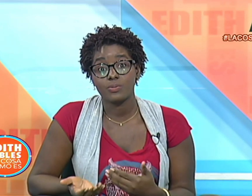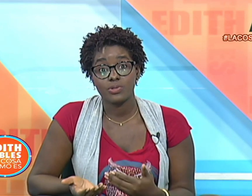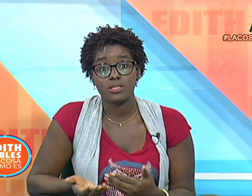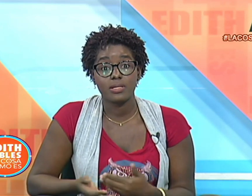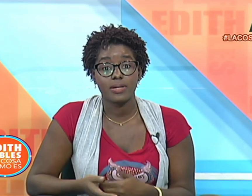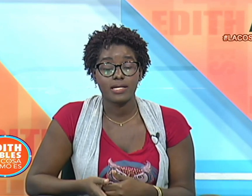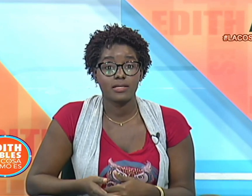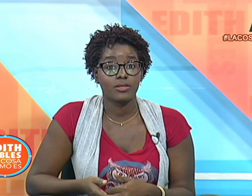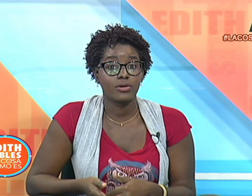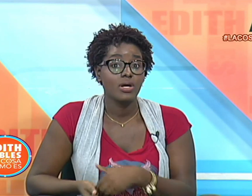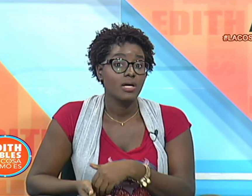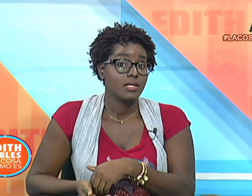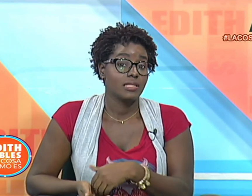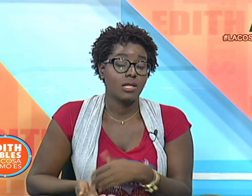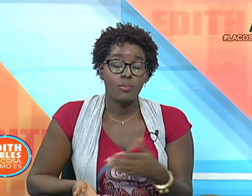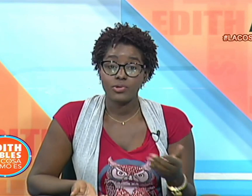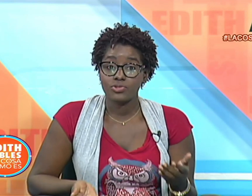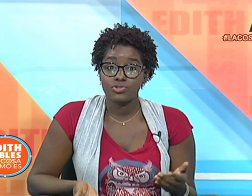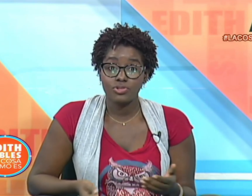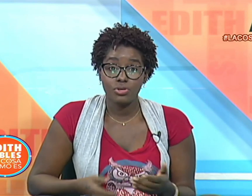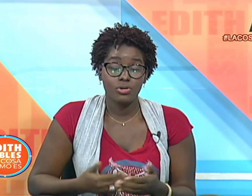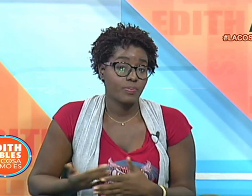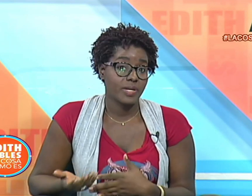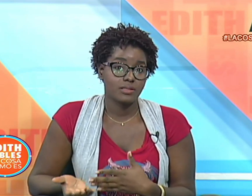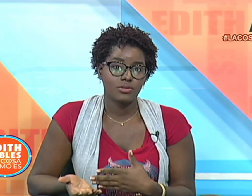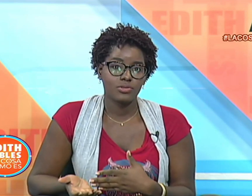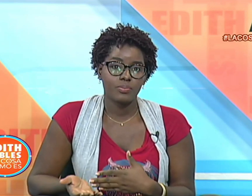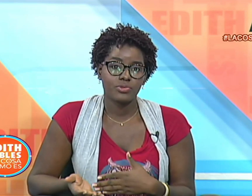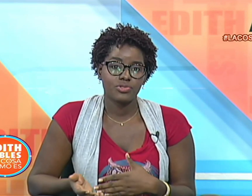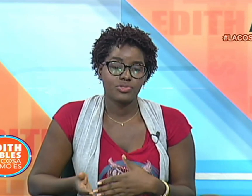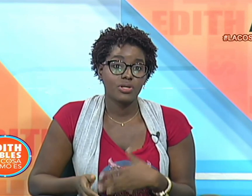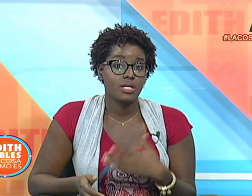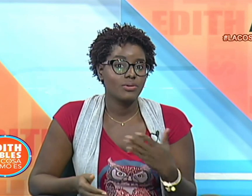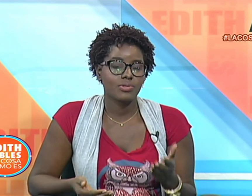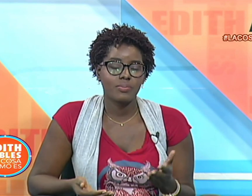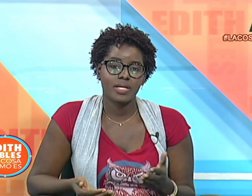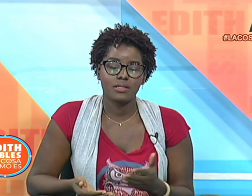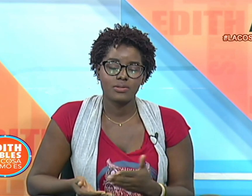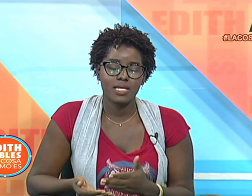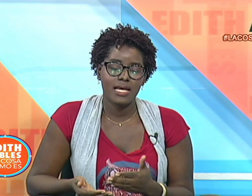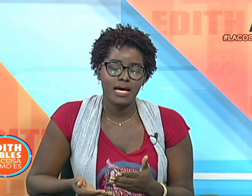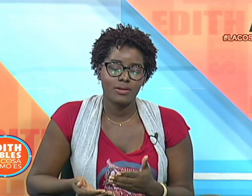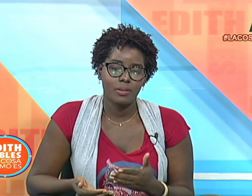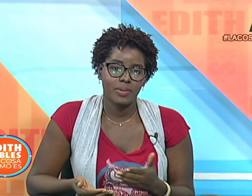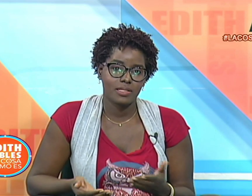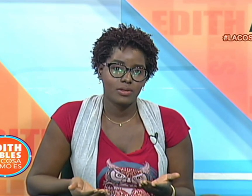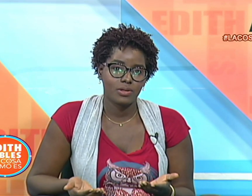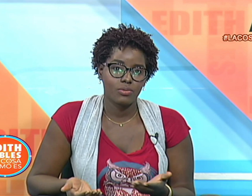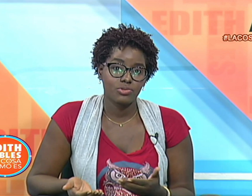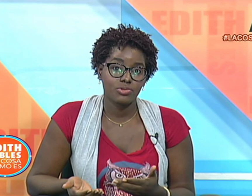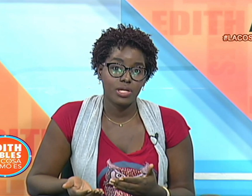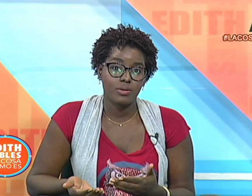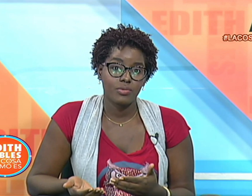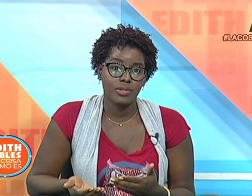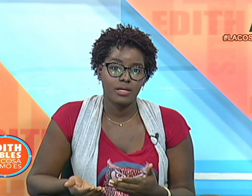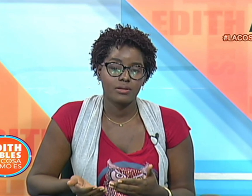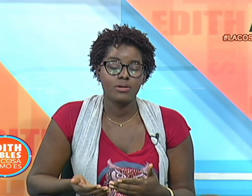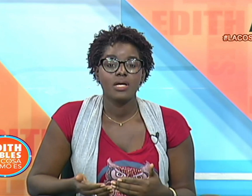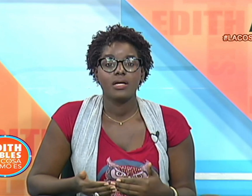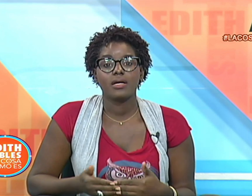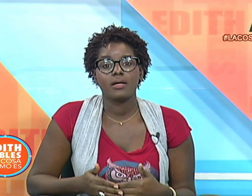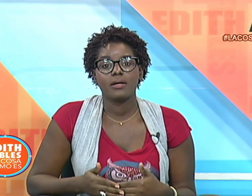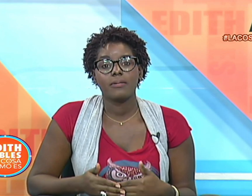reacciones positivas que se dio la oposición o los partidos de oposición e incluso partidos aliado del partido revolucionario